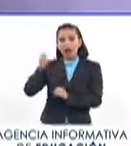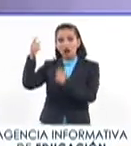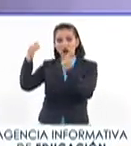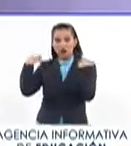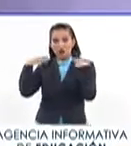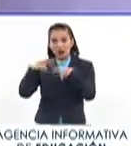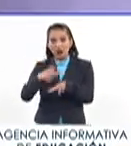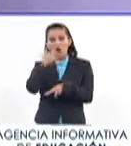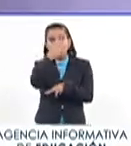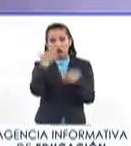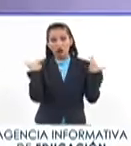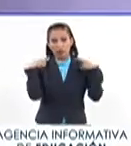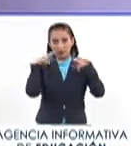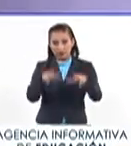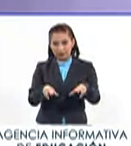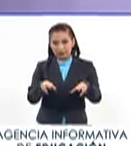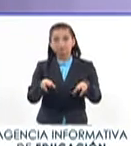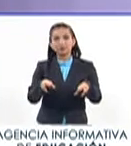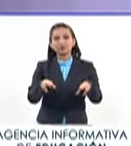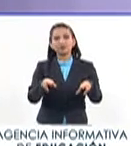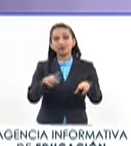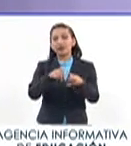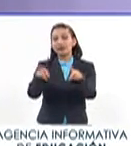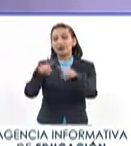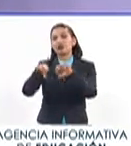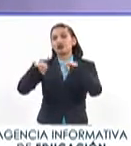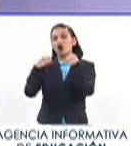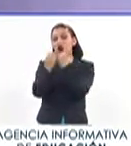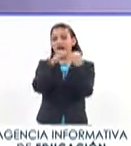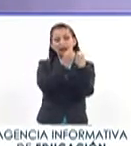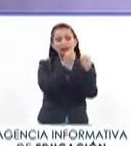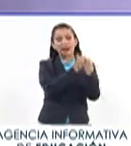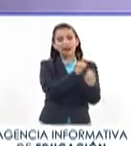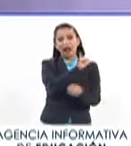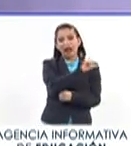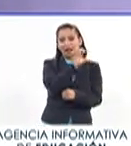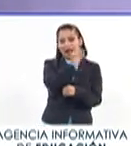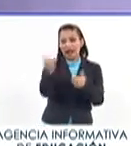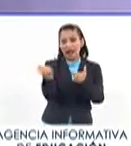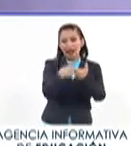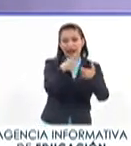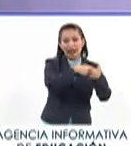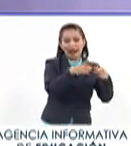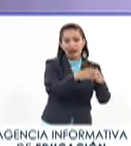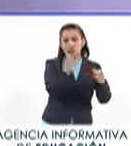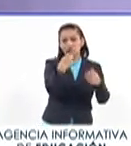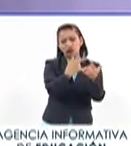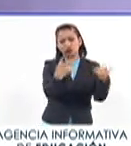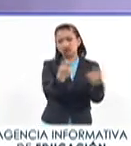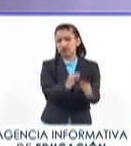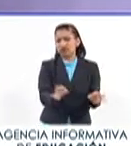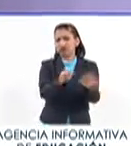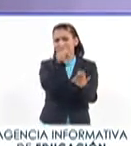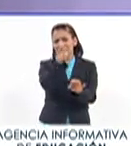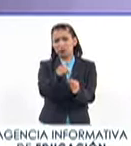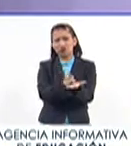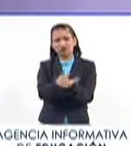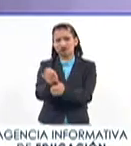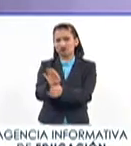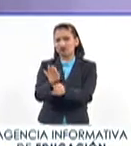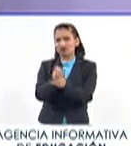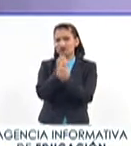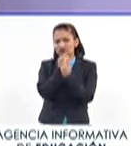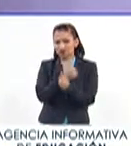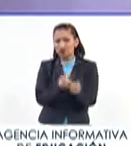representantes, 8 representantes de organizaciones de la sociedad civil que tienen una trayectoria muy importante en el derecho de niñas,